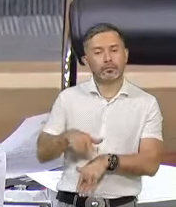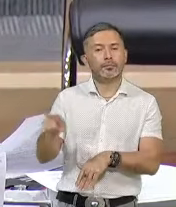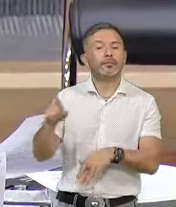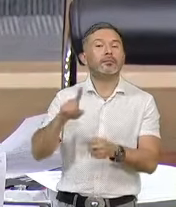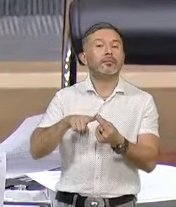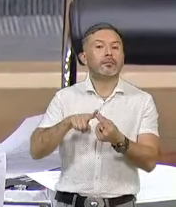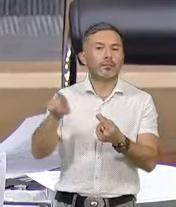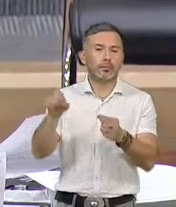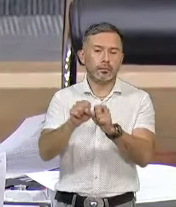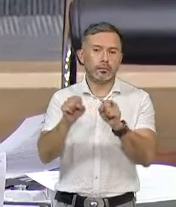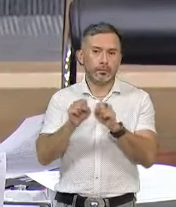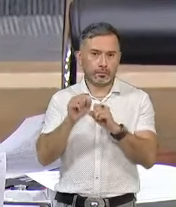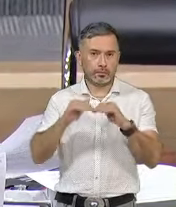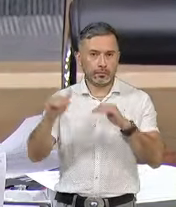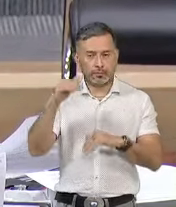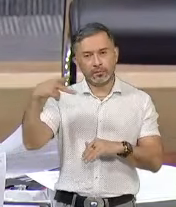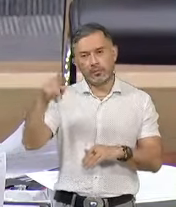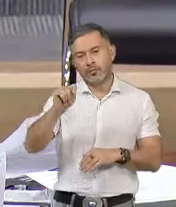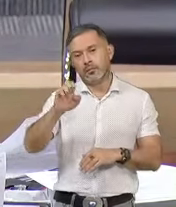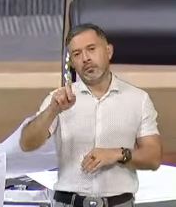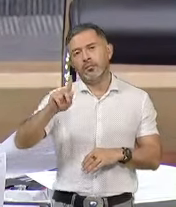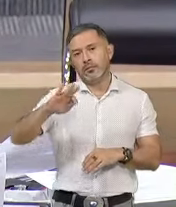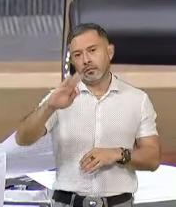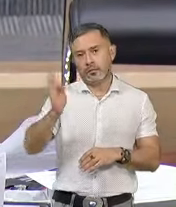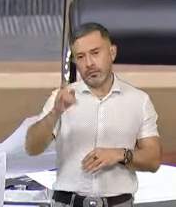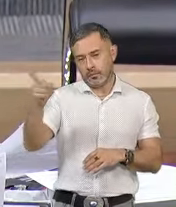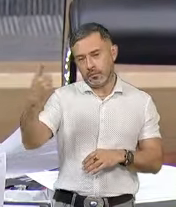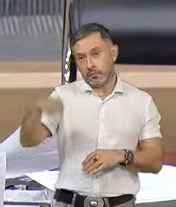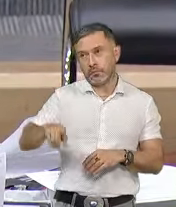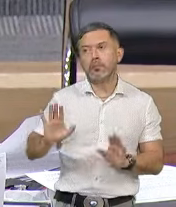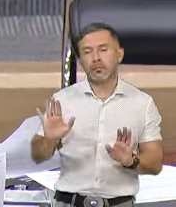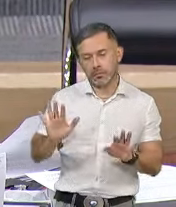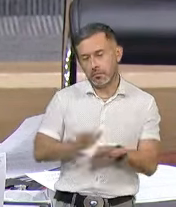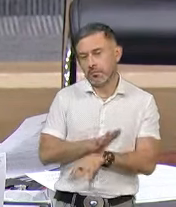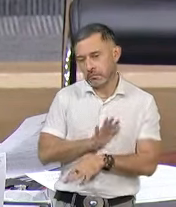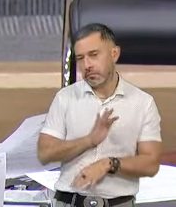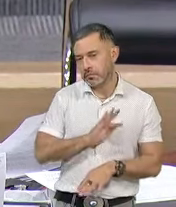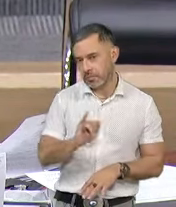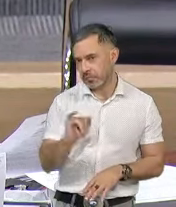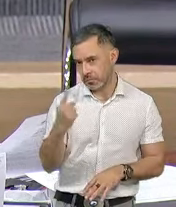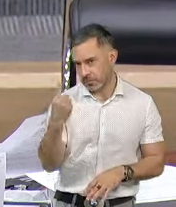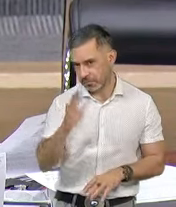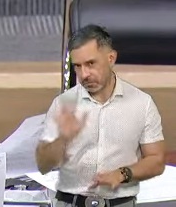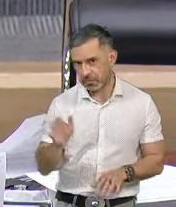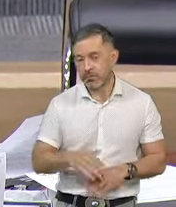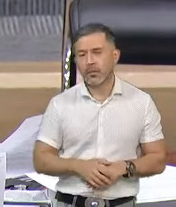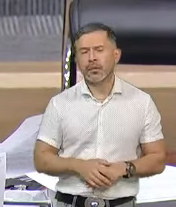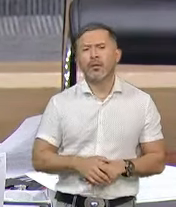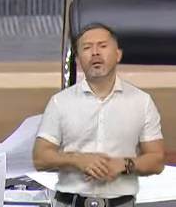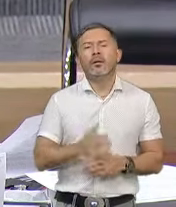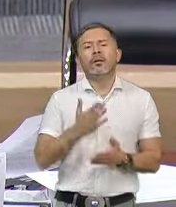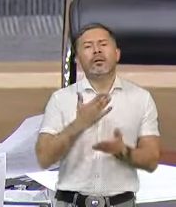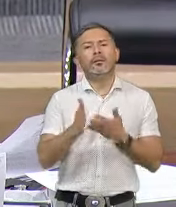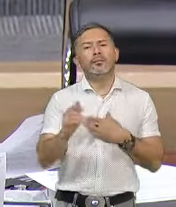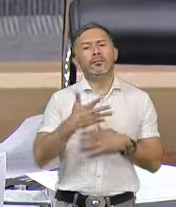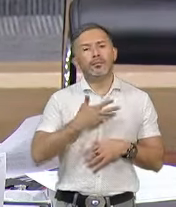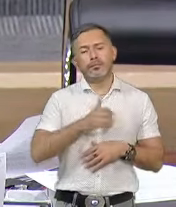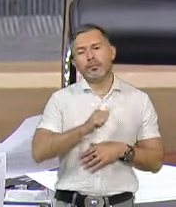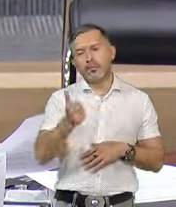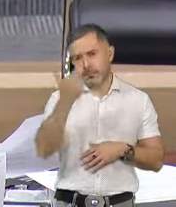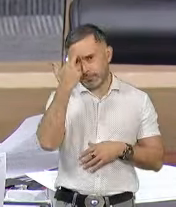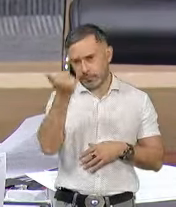tribunal electoral del poder judicial de la federación no obstante sí me quiero referir a algunas otras cuestiones que se han